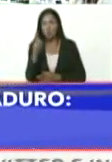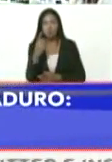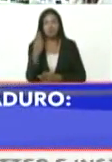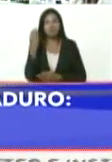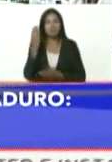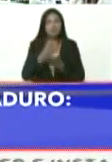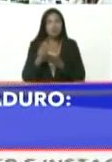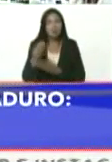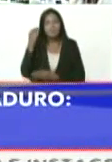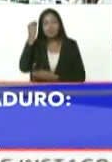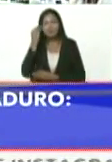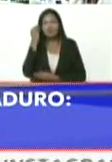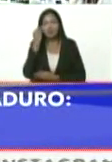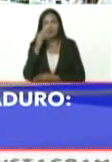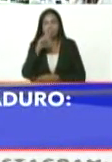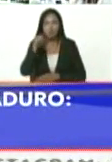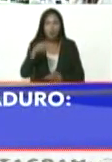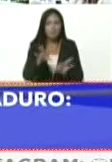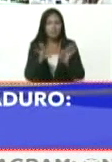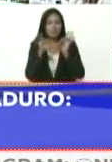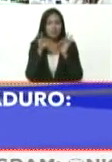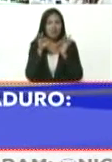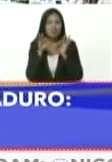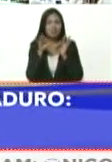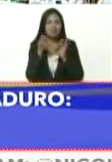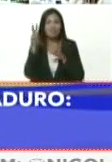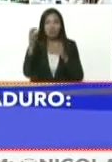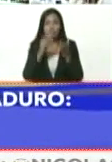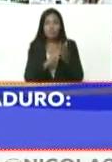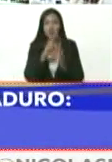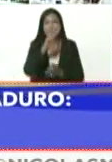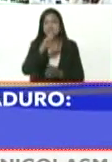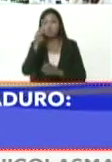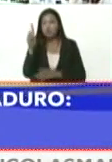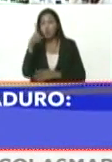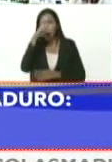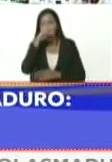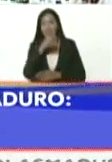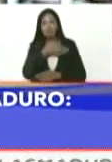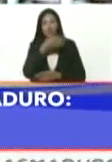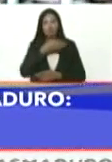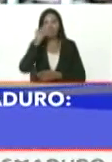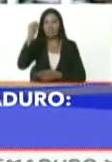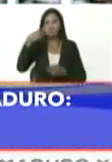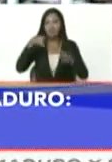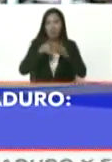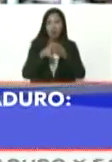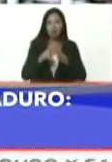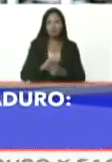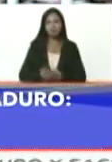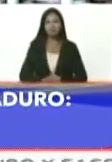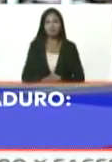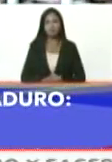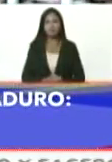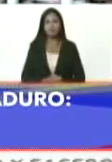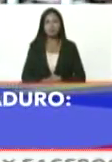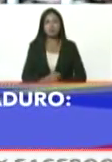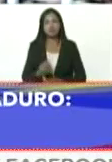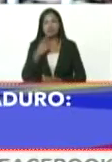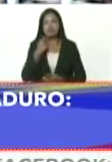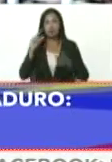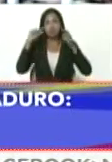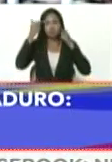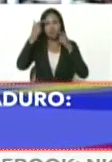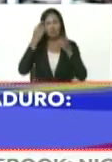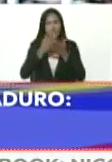Pero habló después, especialmente el 2021, el año del socialismo, dijo. dijo el comandante Chávez.